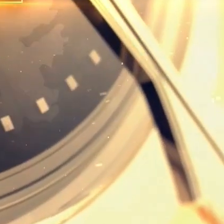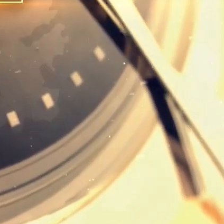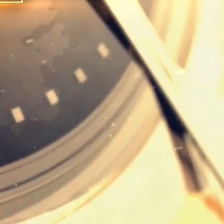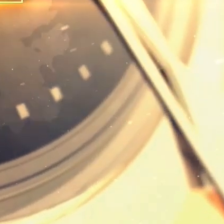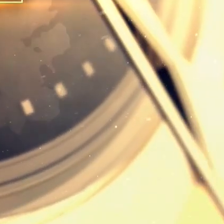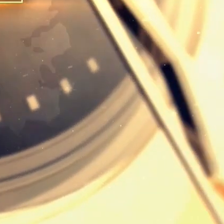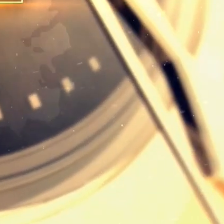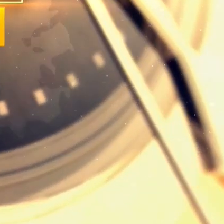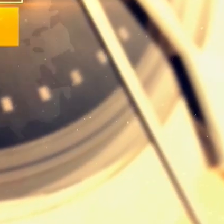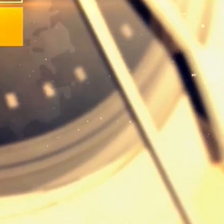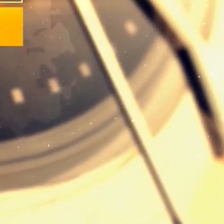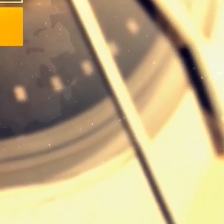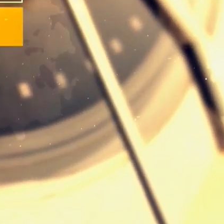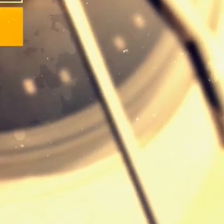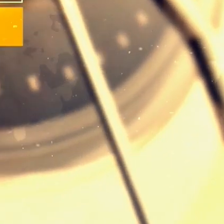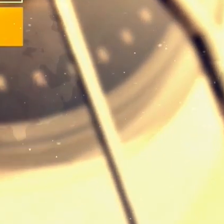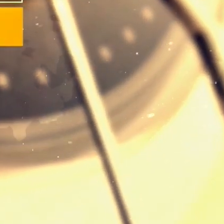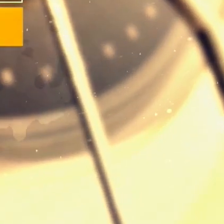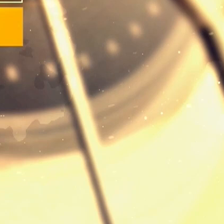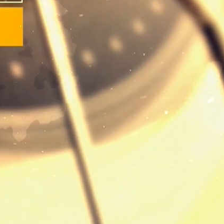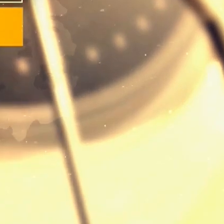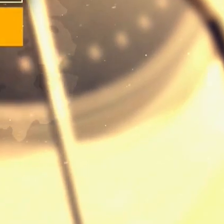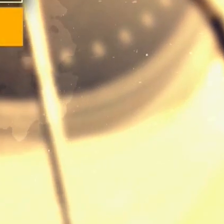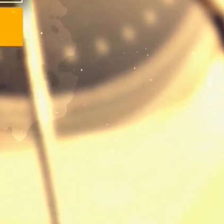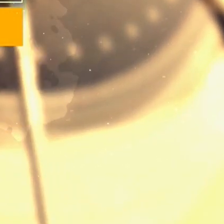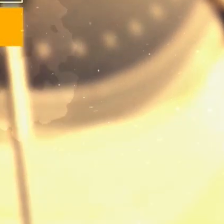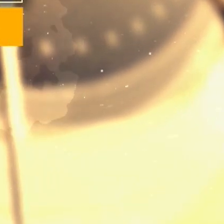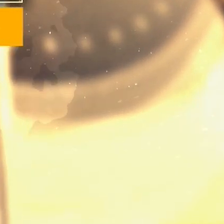siento, saque este momento